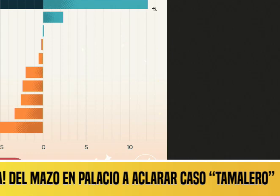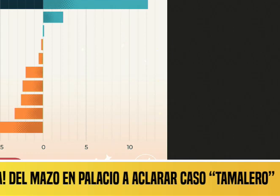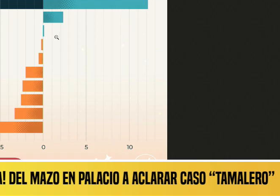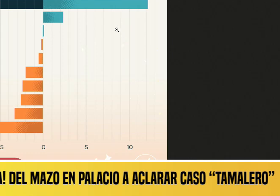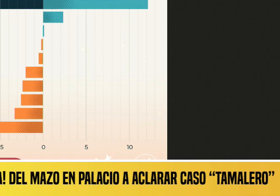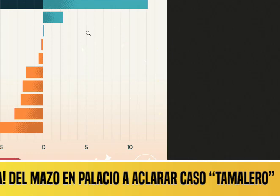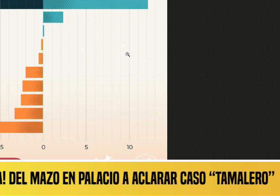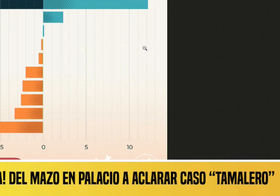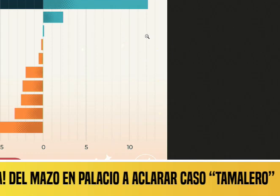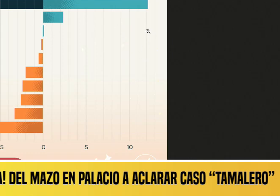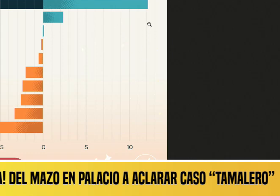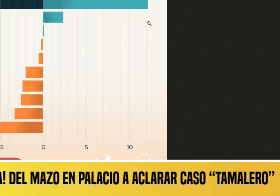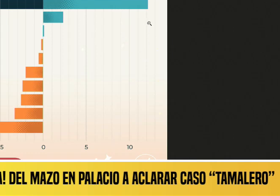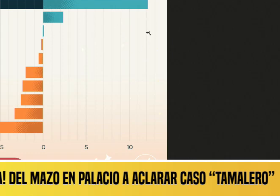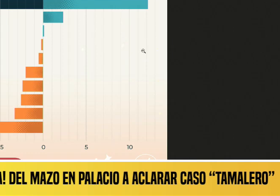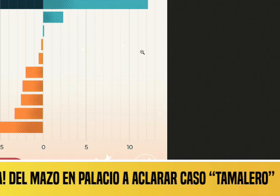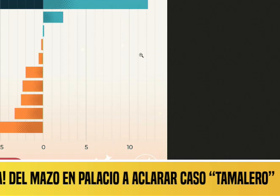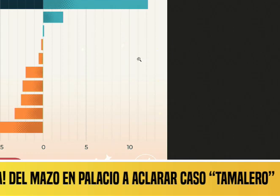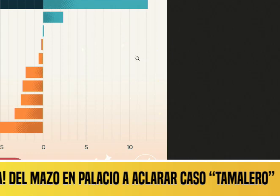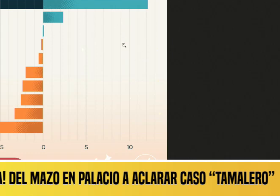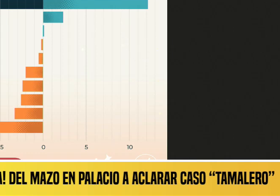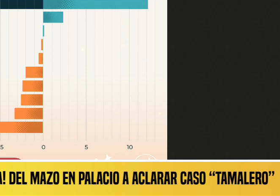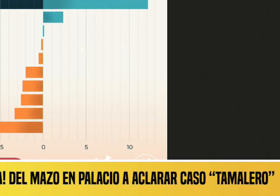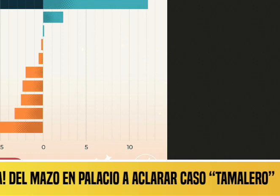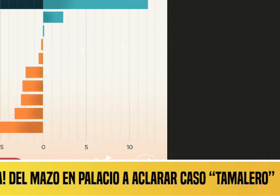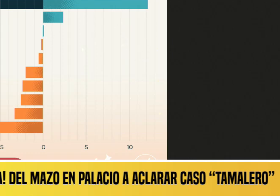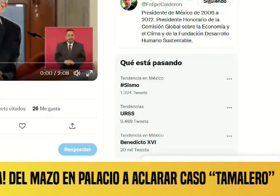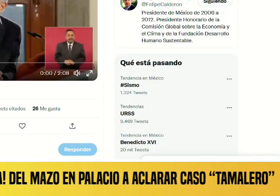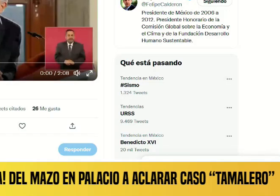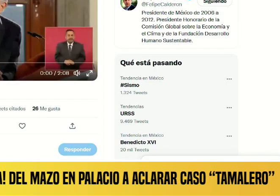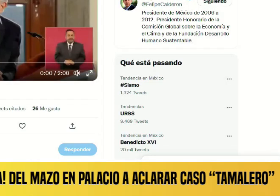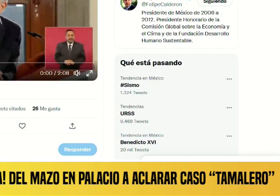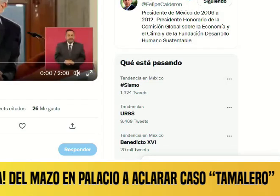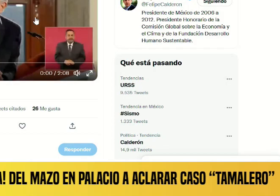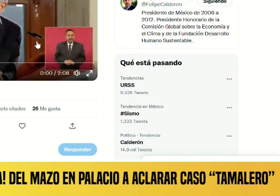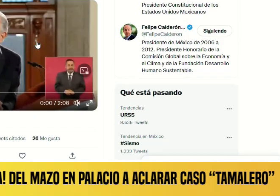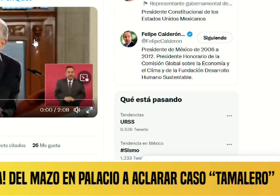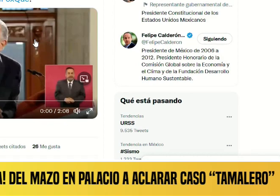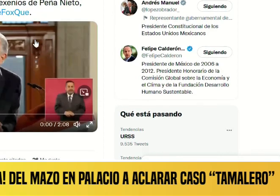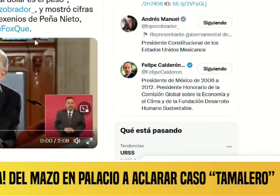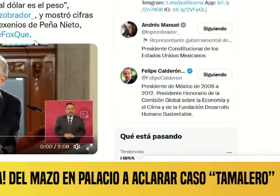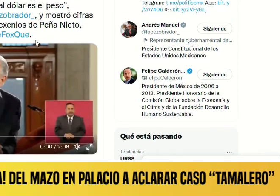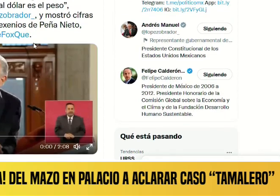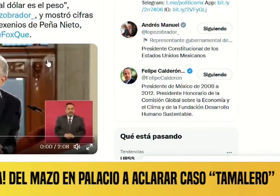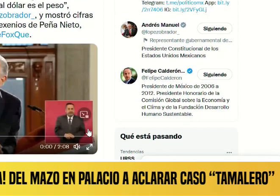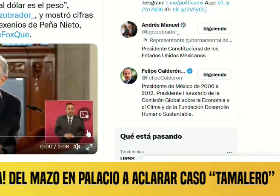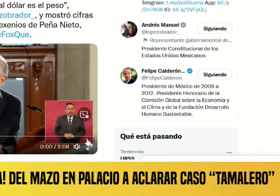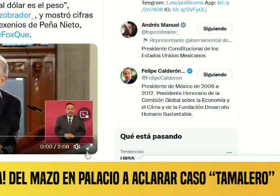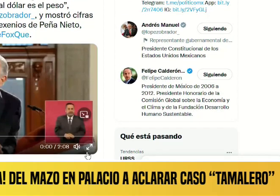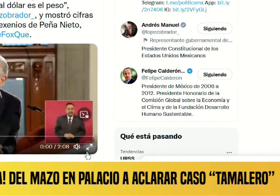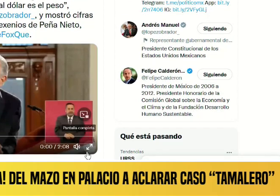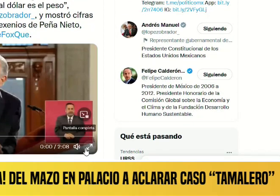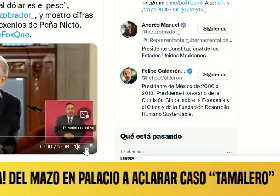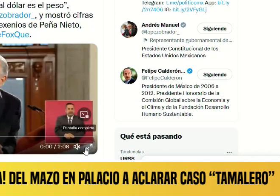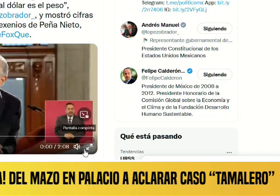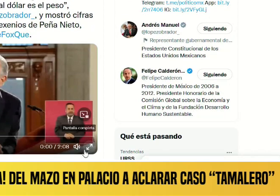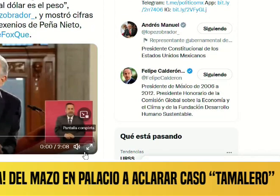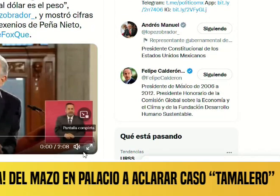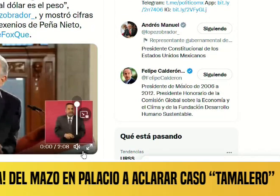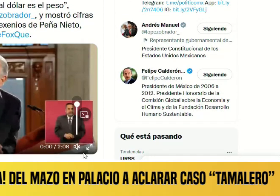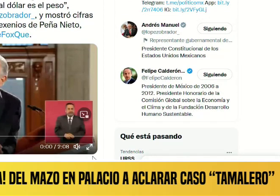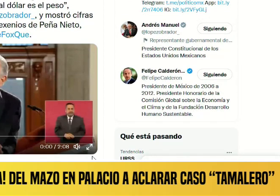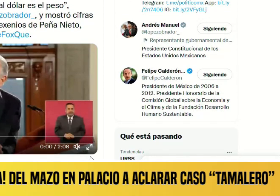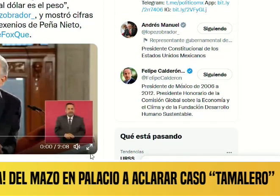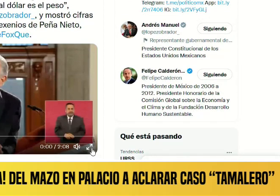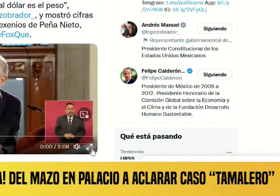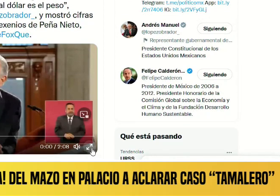francamente impresionante vamos a ver lo que dijo también el presidente López Obrador sobre el tema del súper